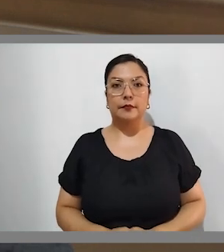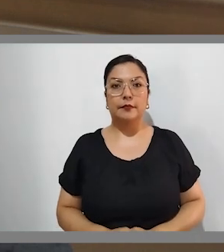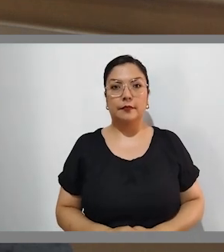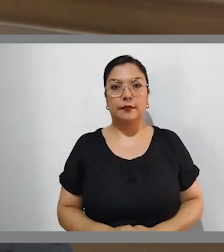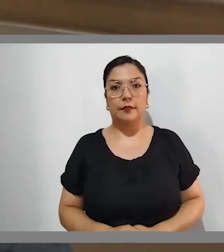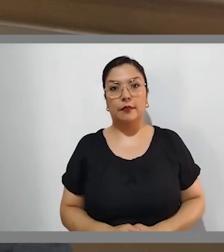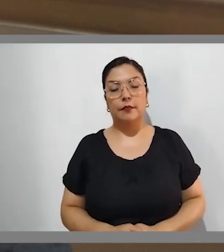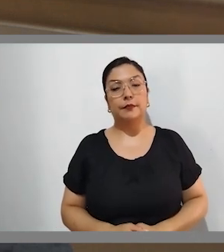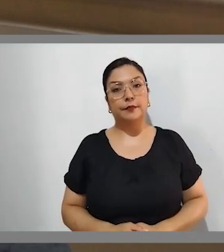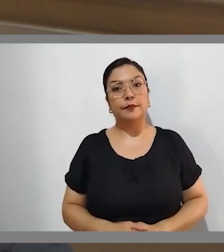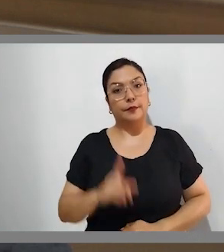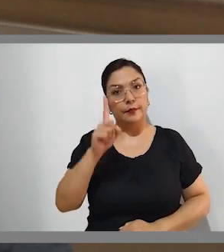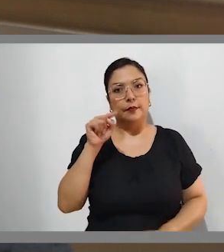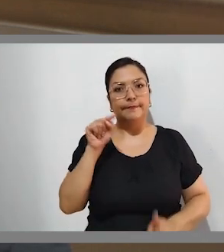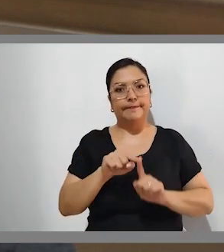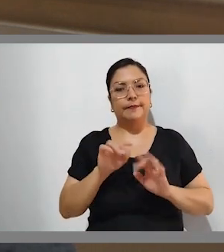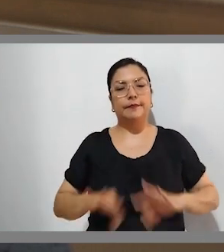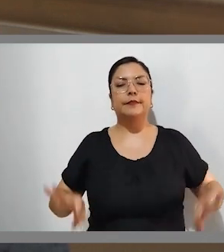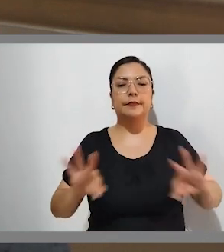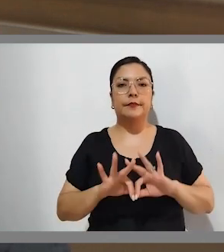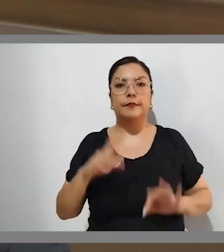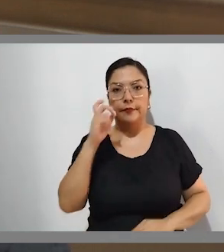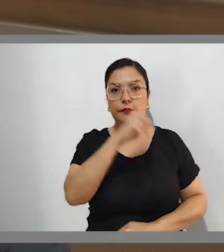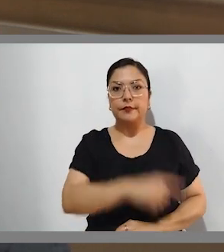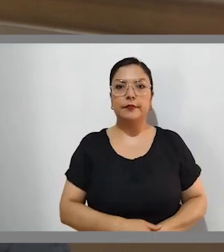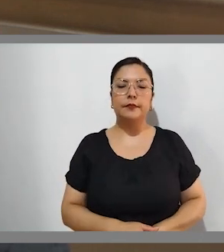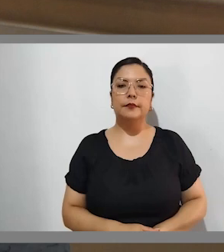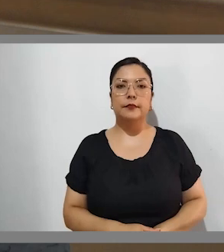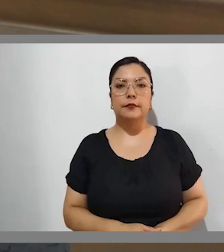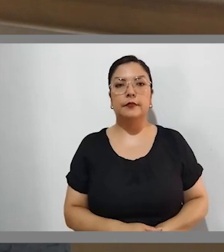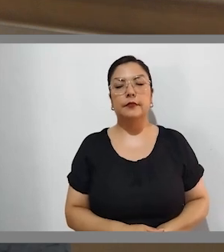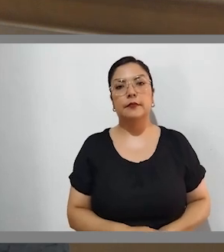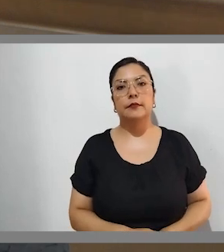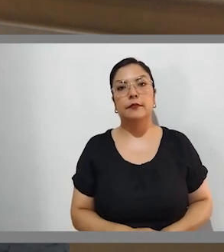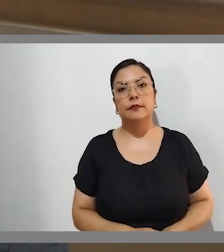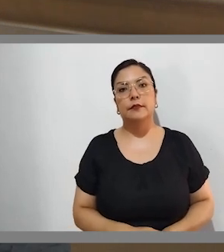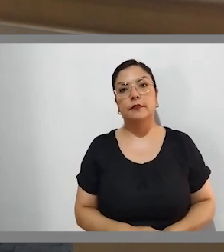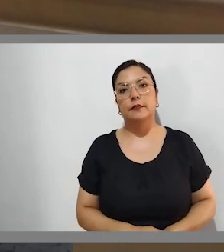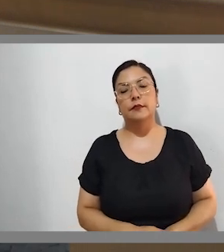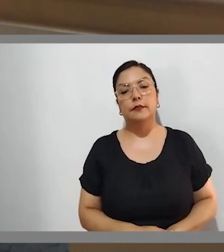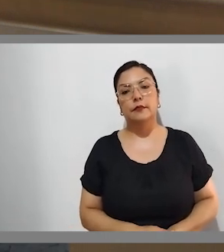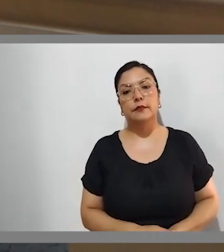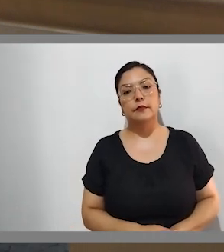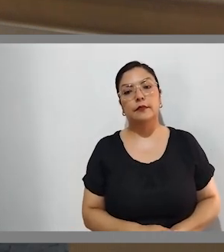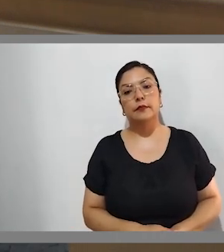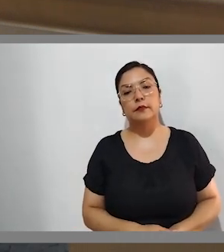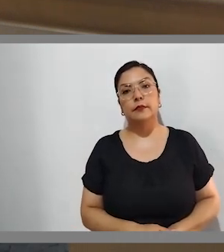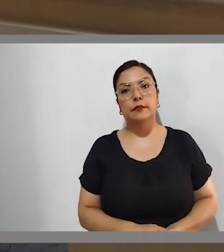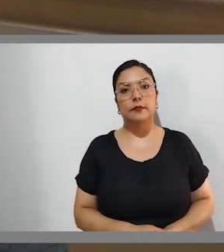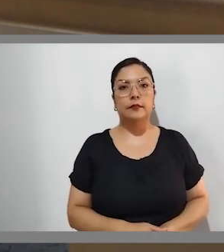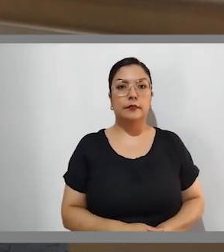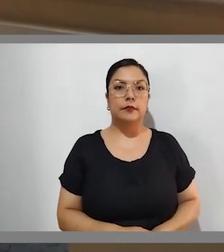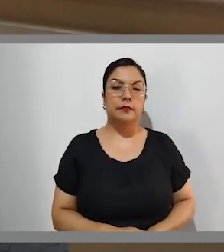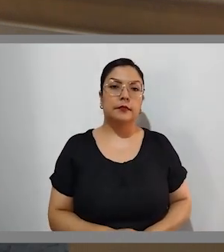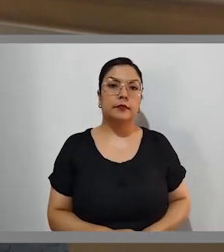los principales puntos críticos que se nos presentan para el proceso electoral. Hay que